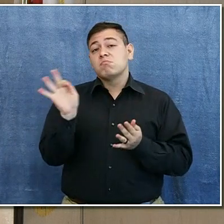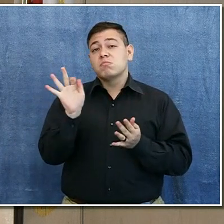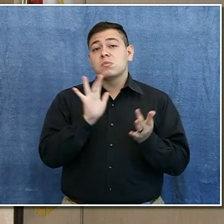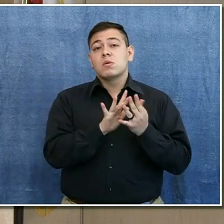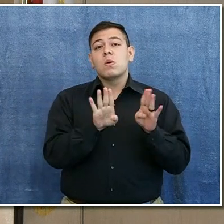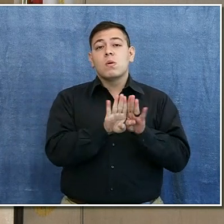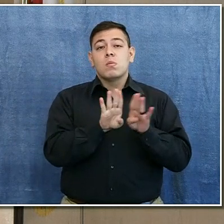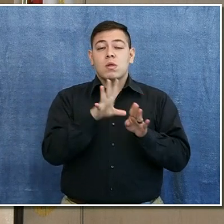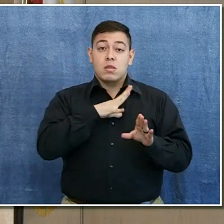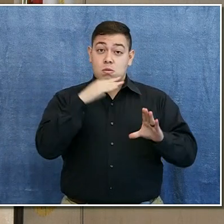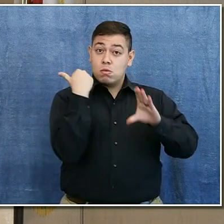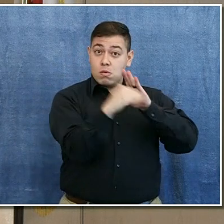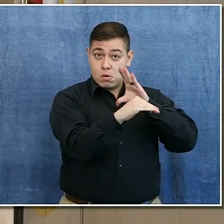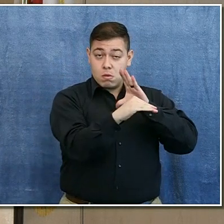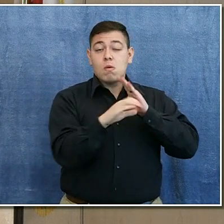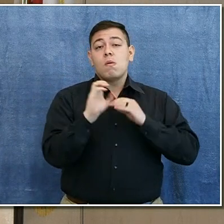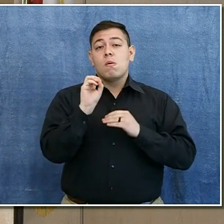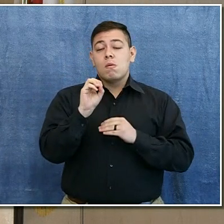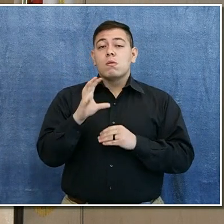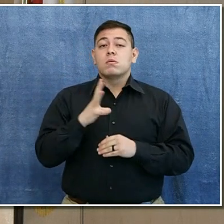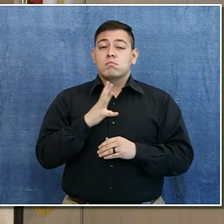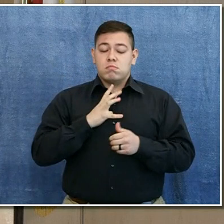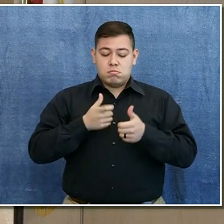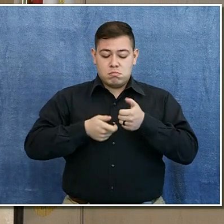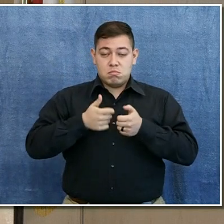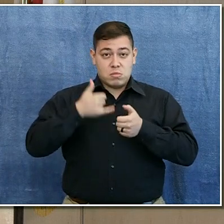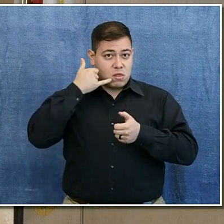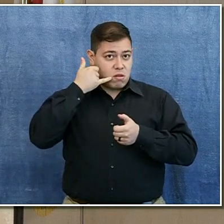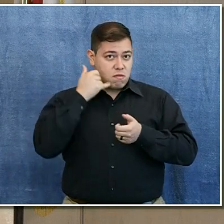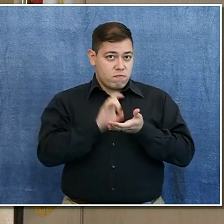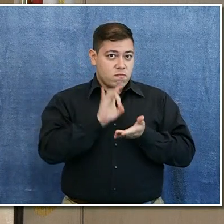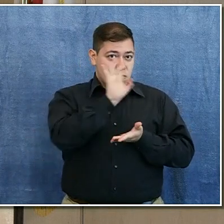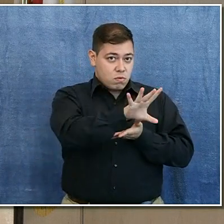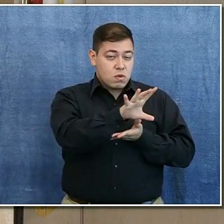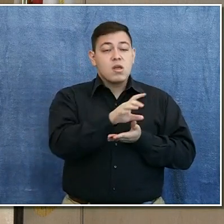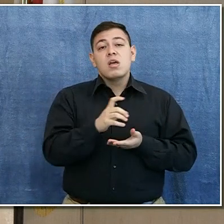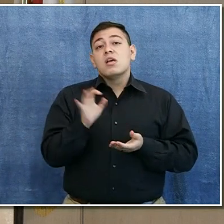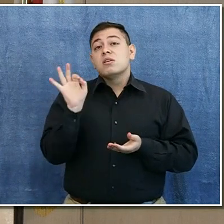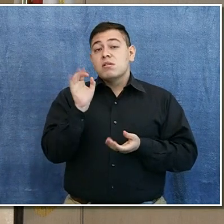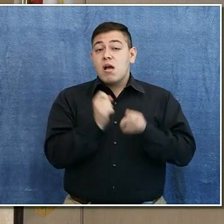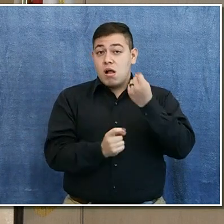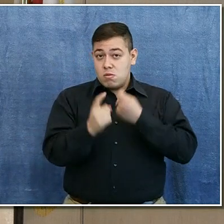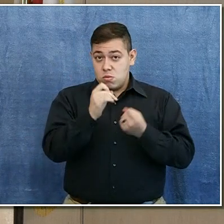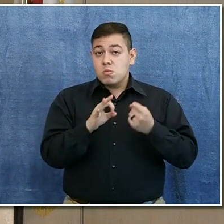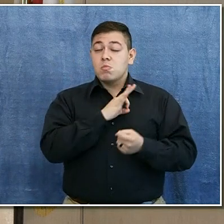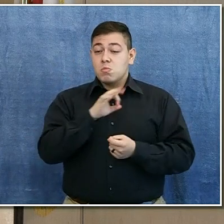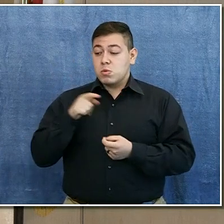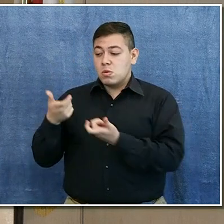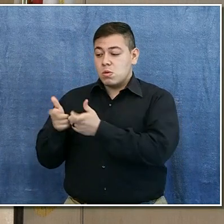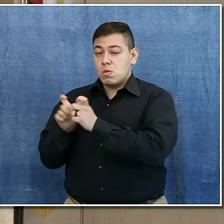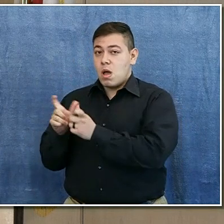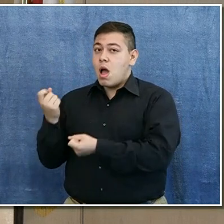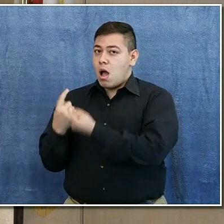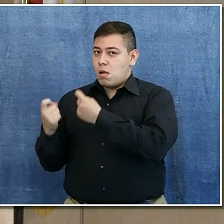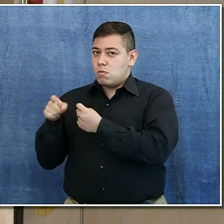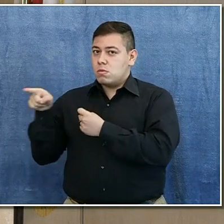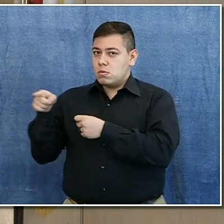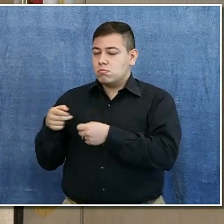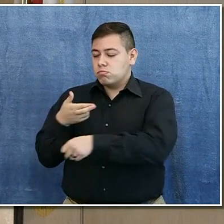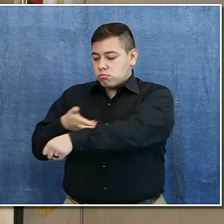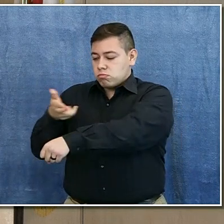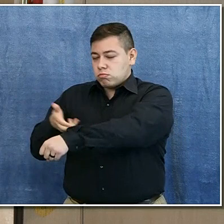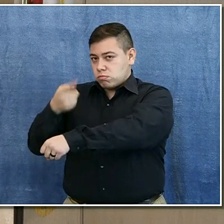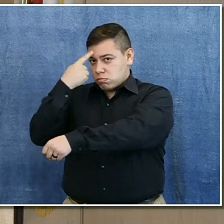a través de correo electrónico, texto, y en casos especiales, promotoras hacen visitas en